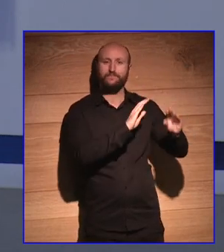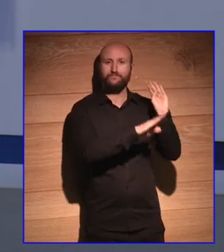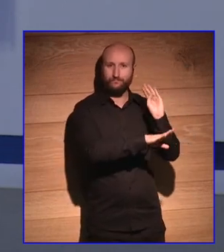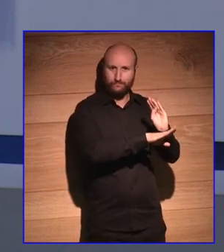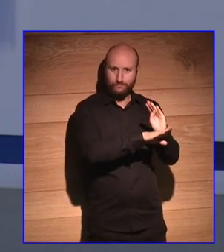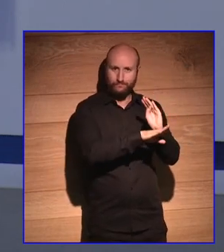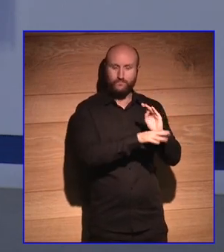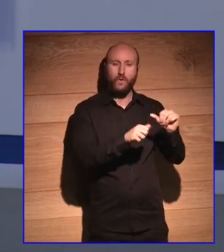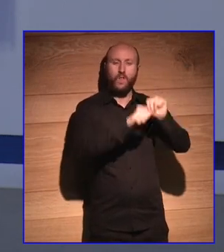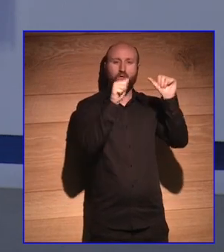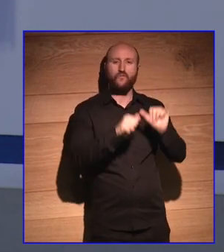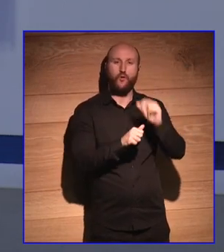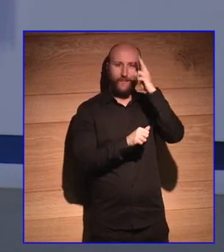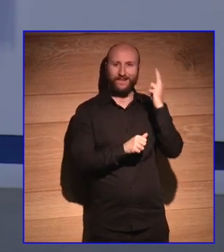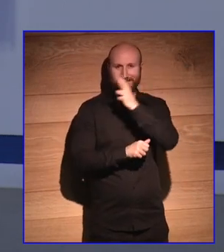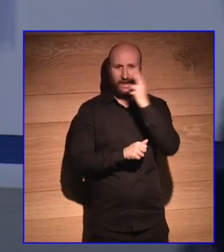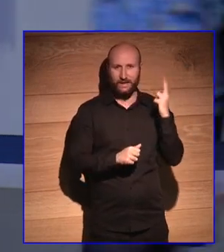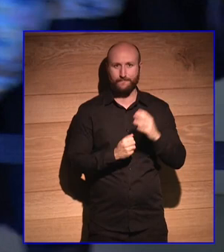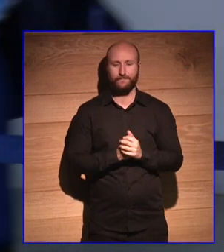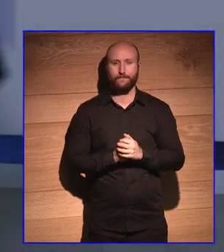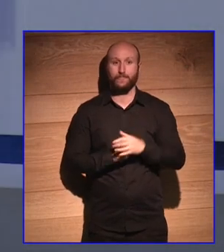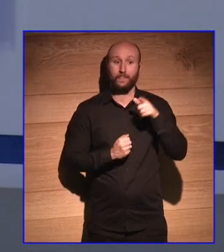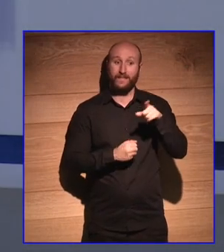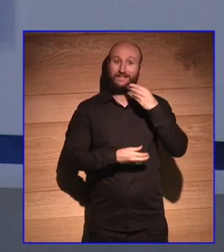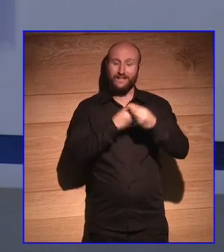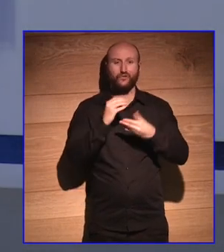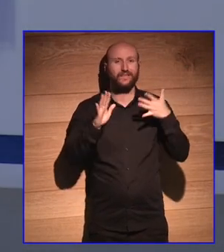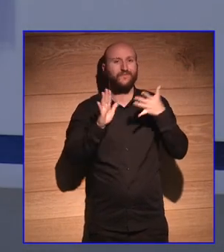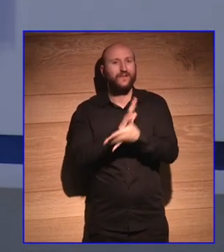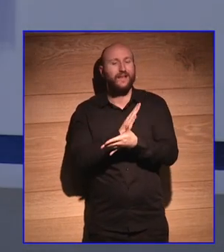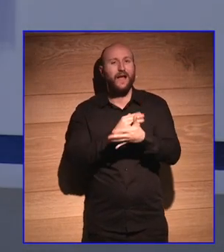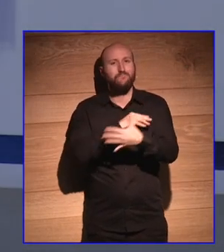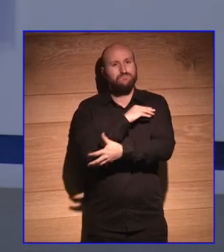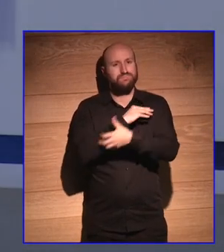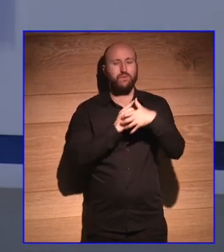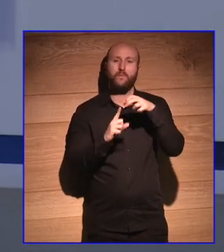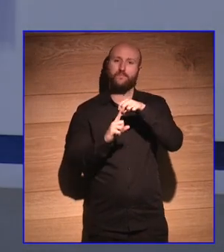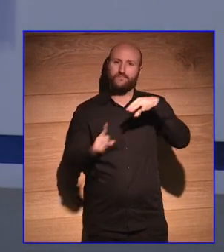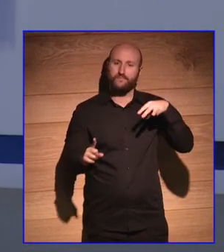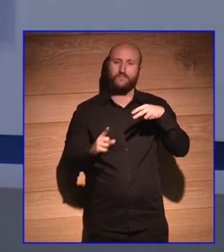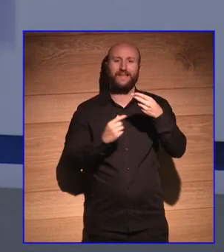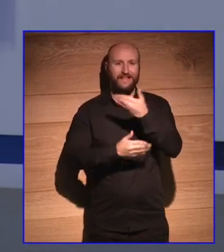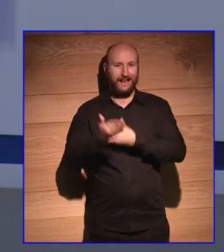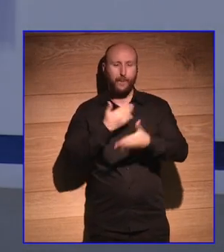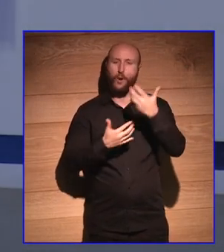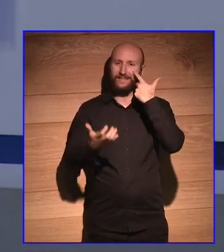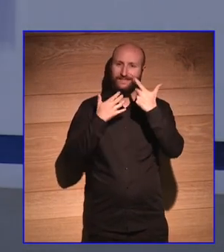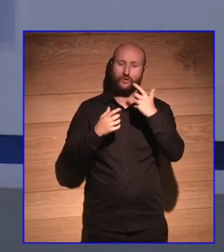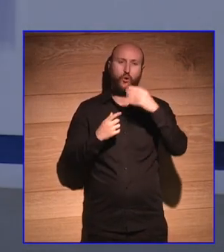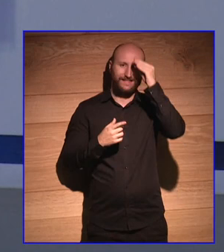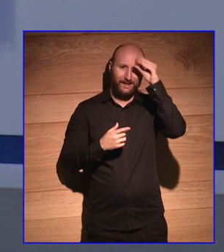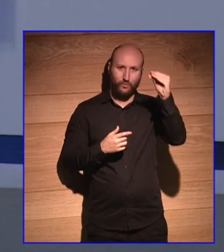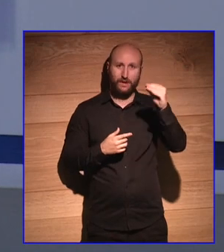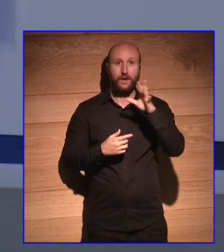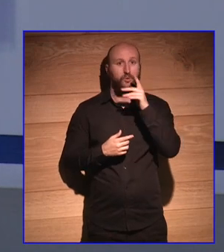cristianas este hecho además suponía un empobrecimiento desde el punto de vista del intercambio artístico intelectual pues